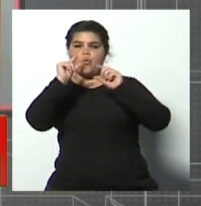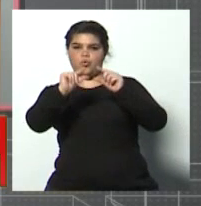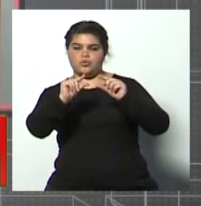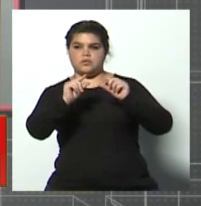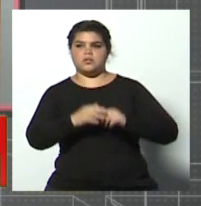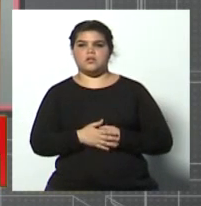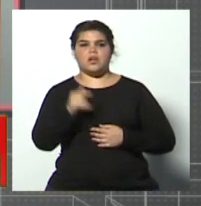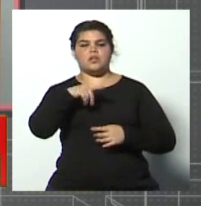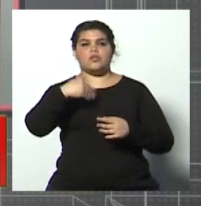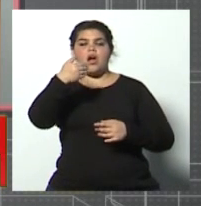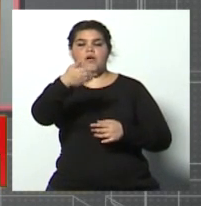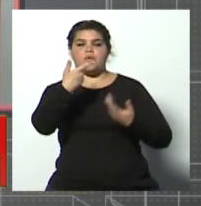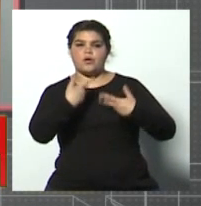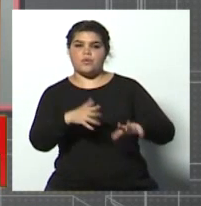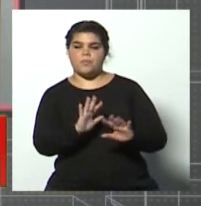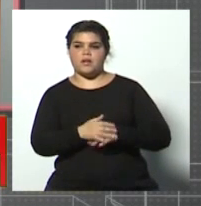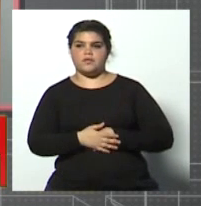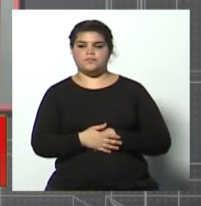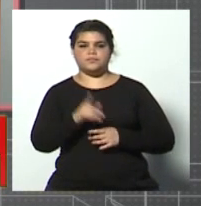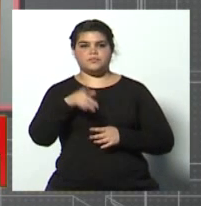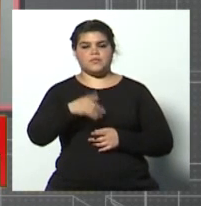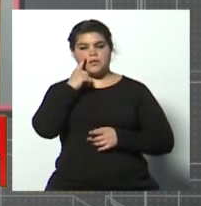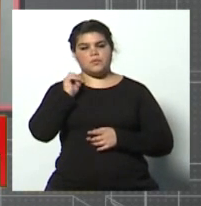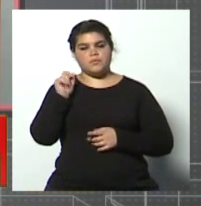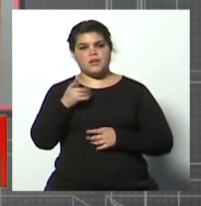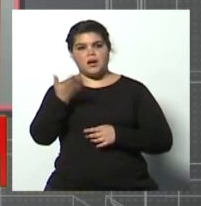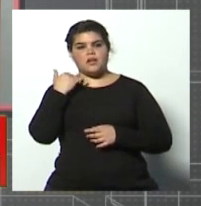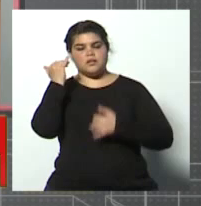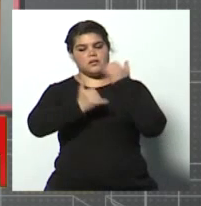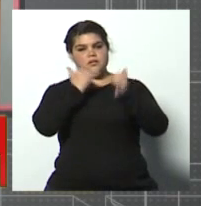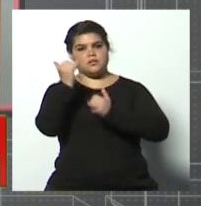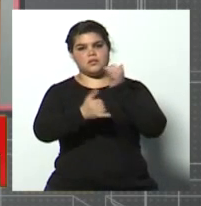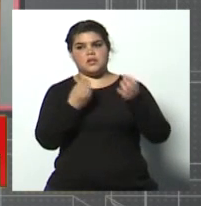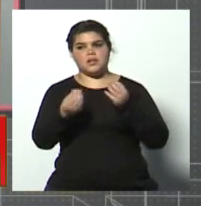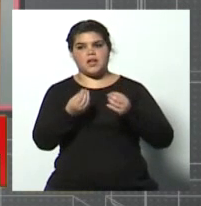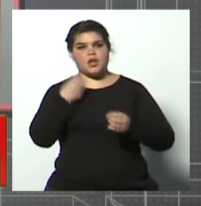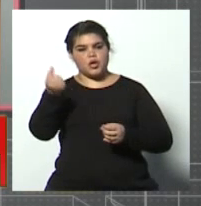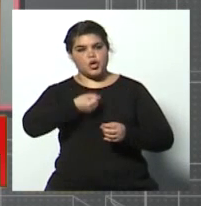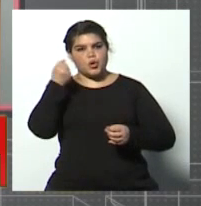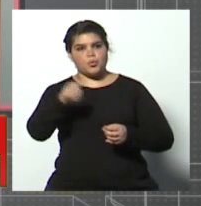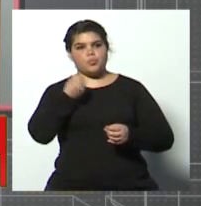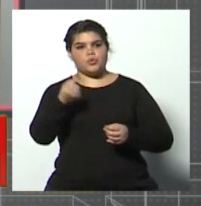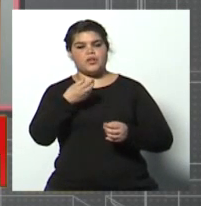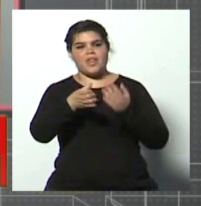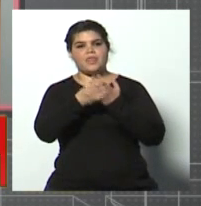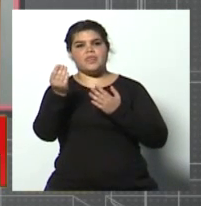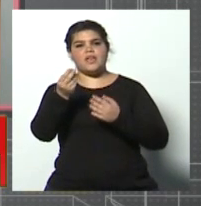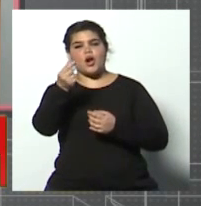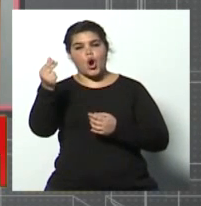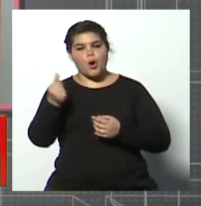después a volver a la normalidad. Uh-huh. Y también Aníbal Fernández indicaba que es importante restablecer la posibilidad de la compra del